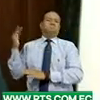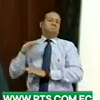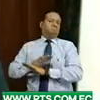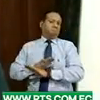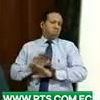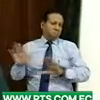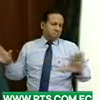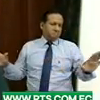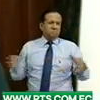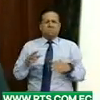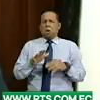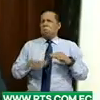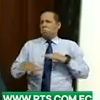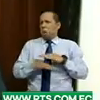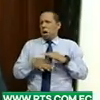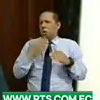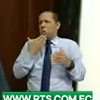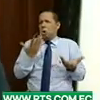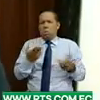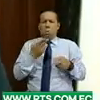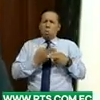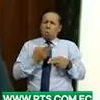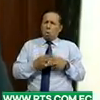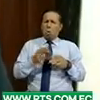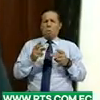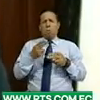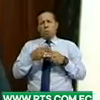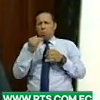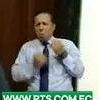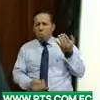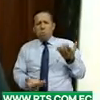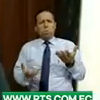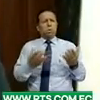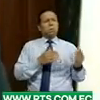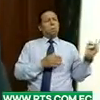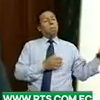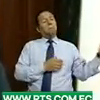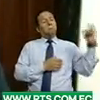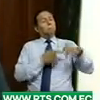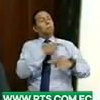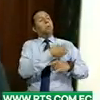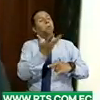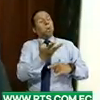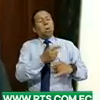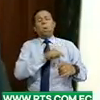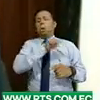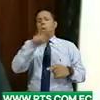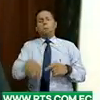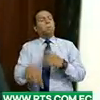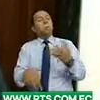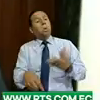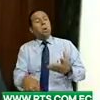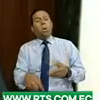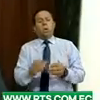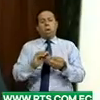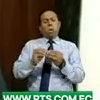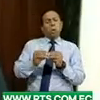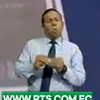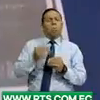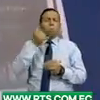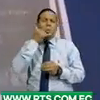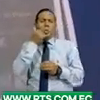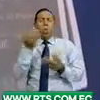de dónde vienen, dónde estuvo los últimos días, a dónde llega, si es que es residente, número de teléfono de